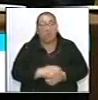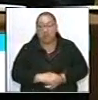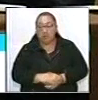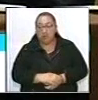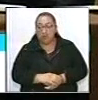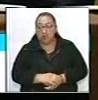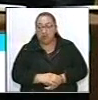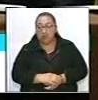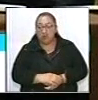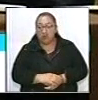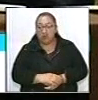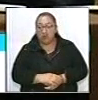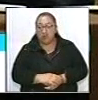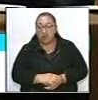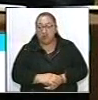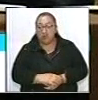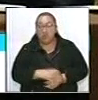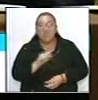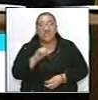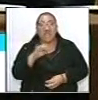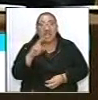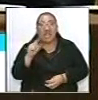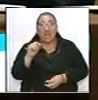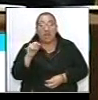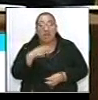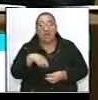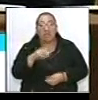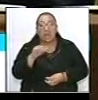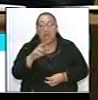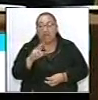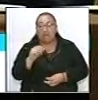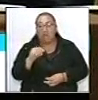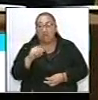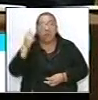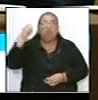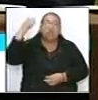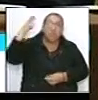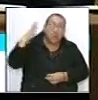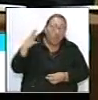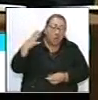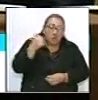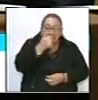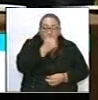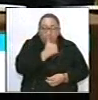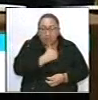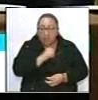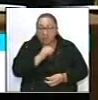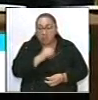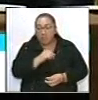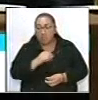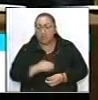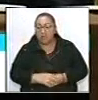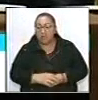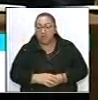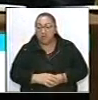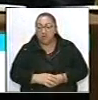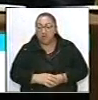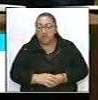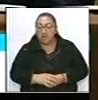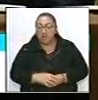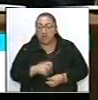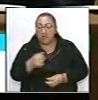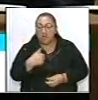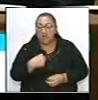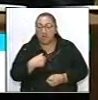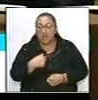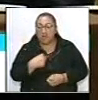provincia, encuentran a un sereno en la plaza de armas. Ese sereno, bajo sol. Ese sereno que, según la ley, la 28.3 de salud ocupacional, ese sereno debe tener